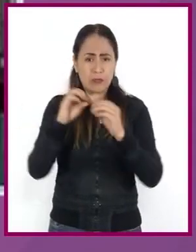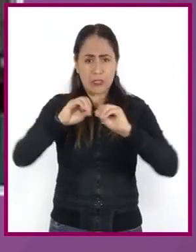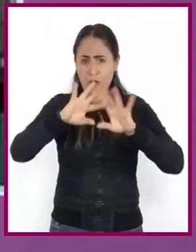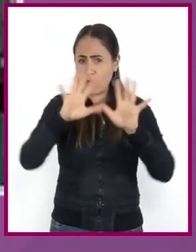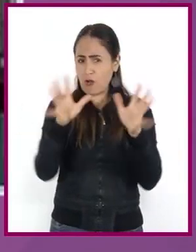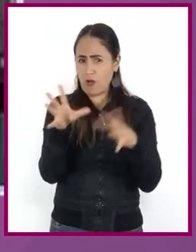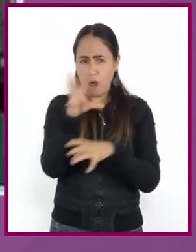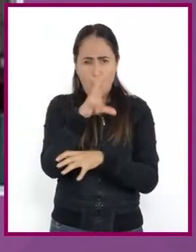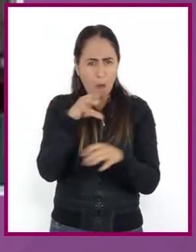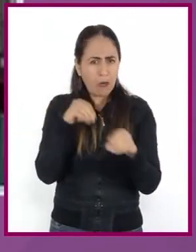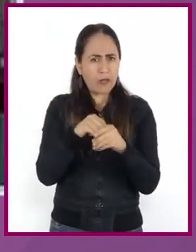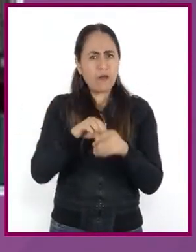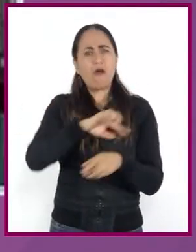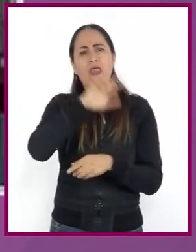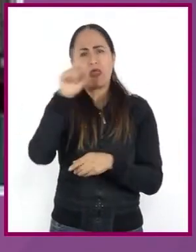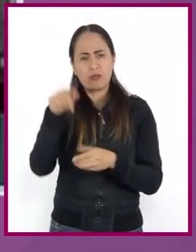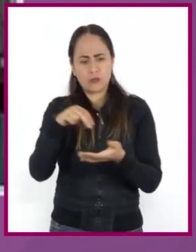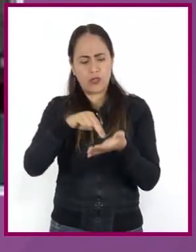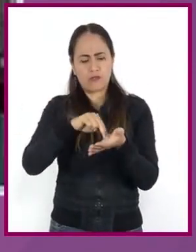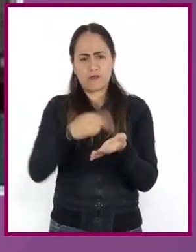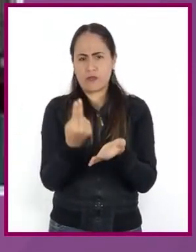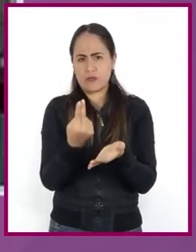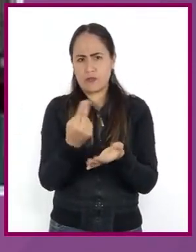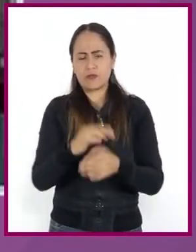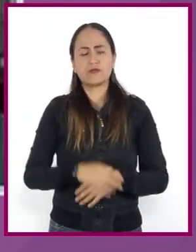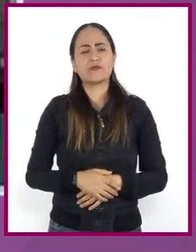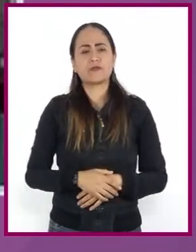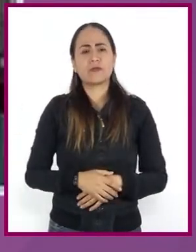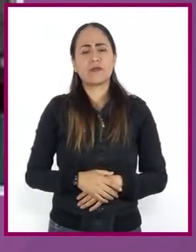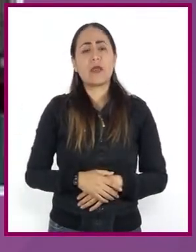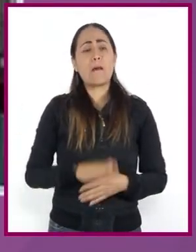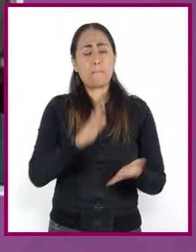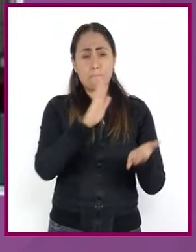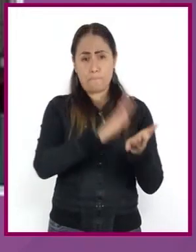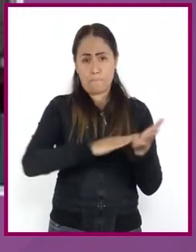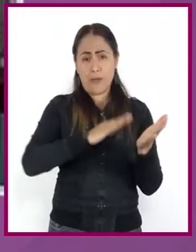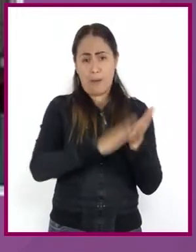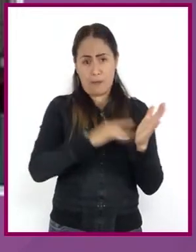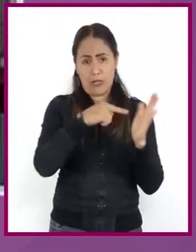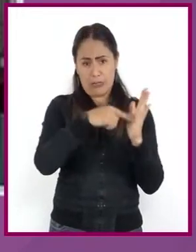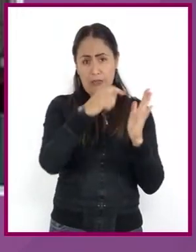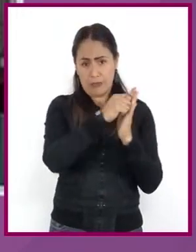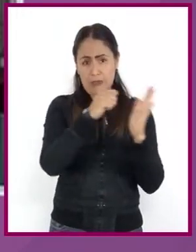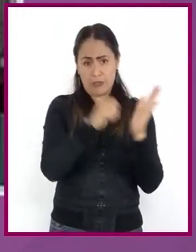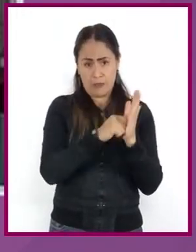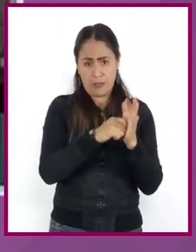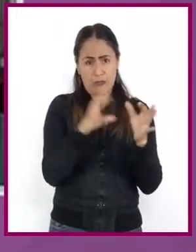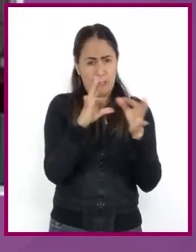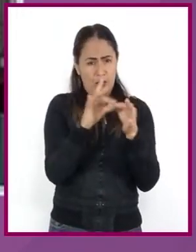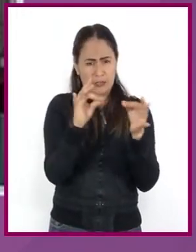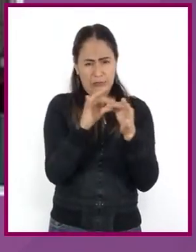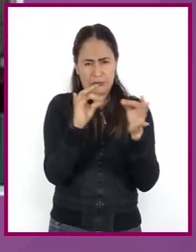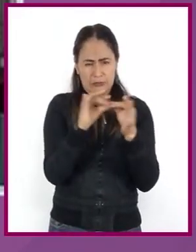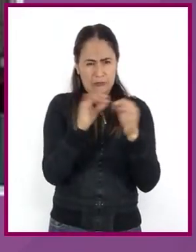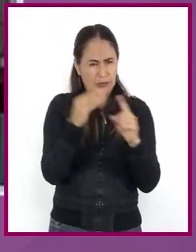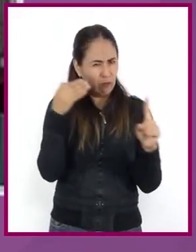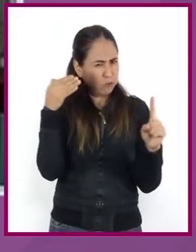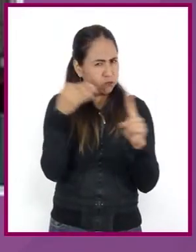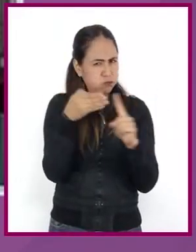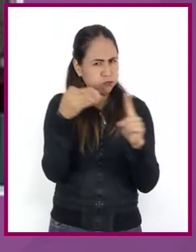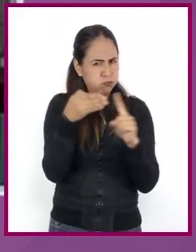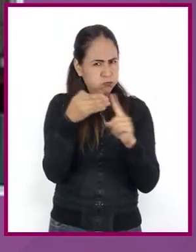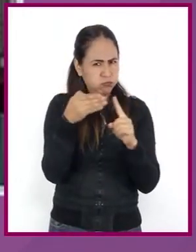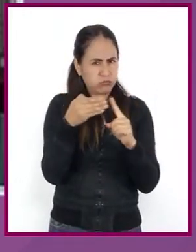firma. Es importante resaltar que dicho documento, para su redacción, debe de ser un texto centrado,